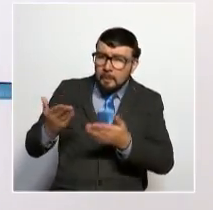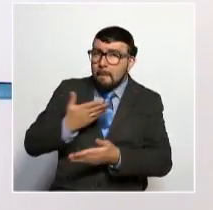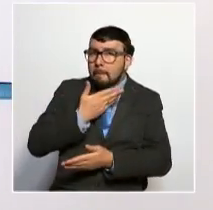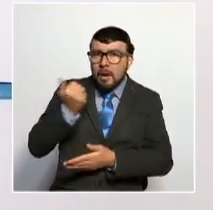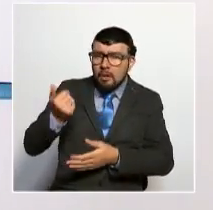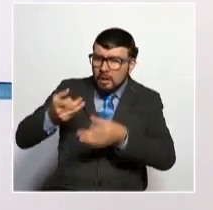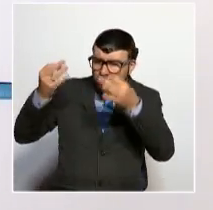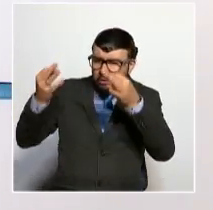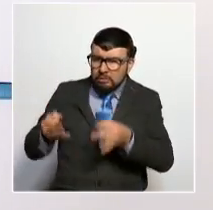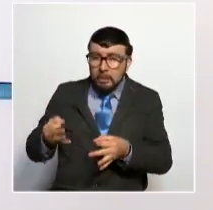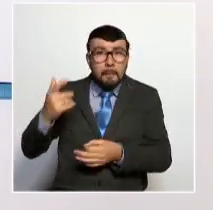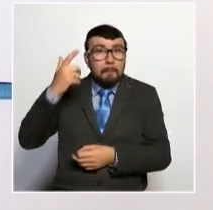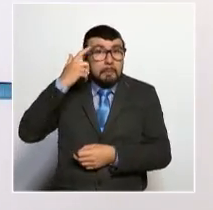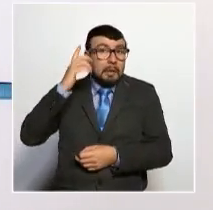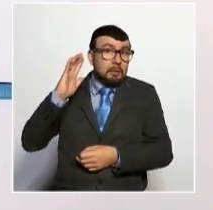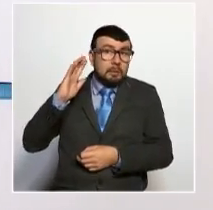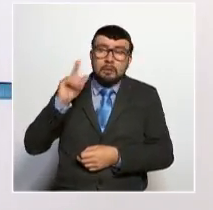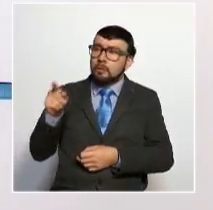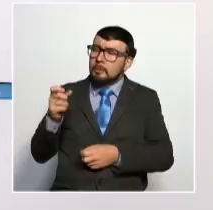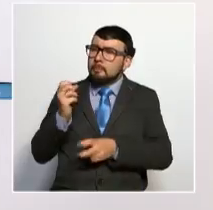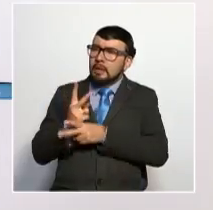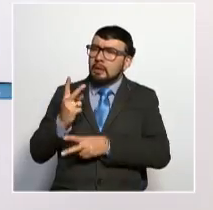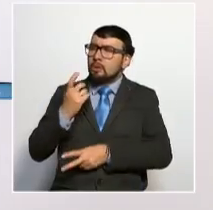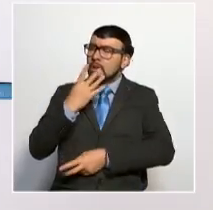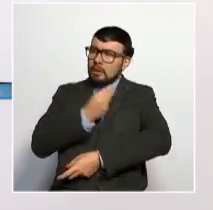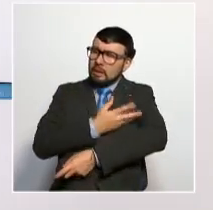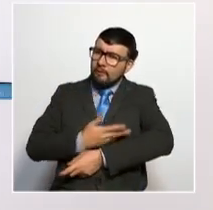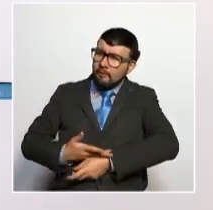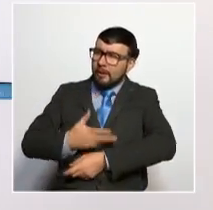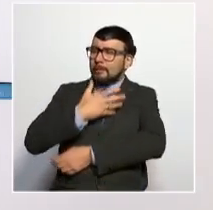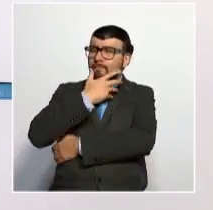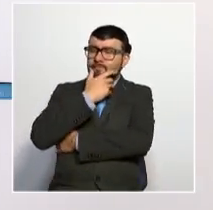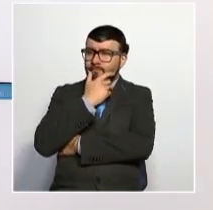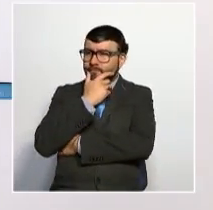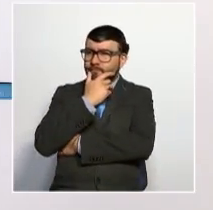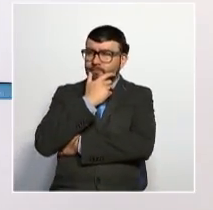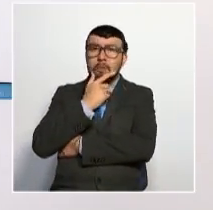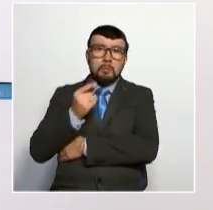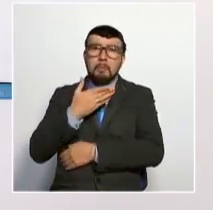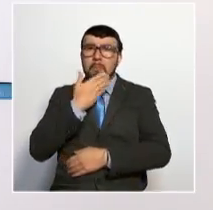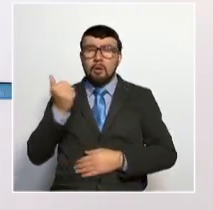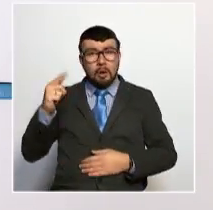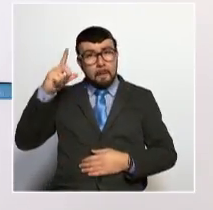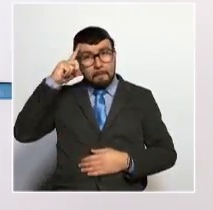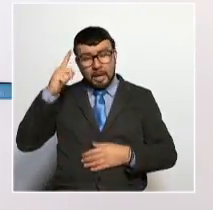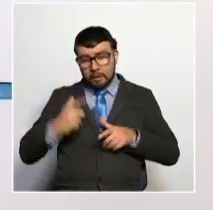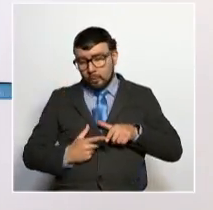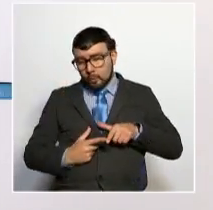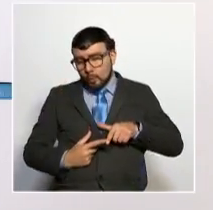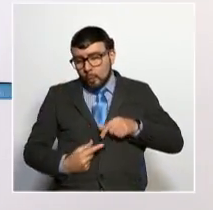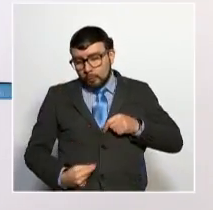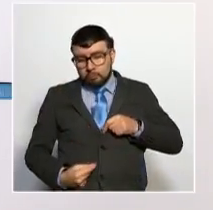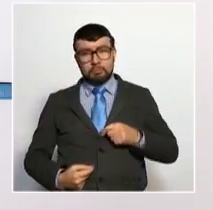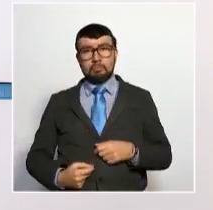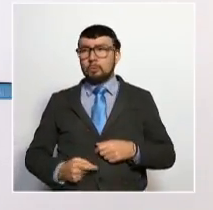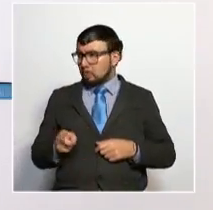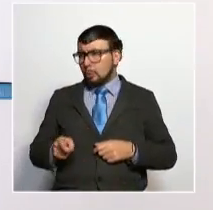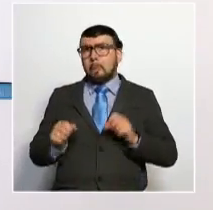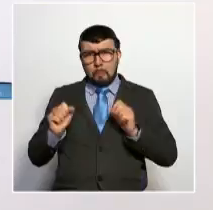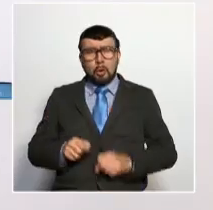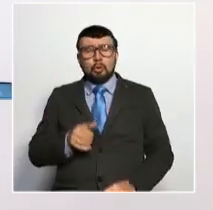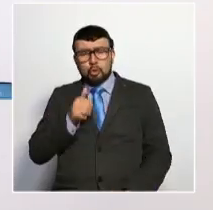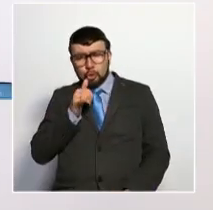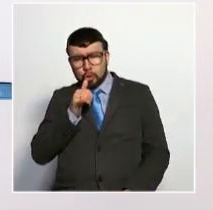ella pensaría que con los factores de riesgo que tiene puede hacer el cierre vaginal, que realmente no le va a impedir orinar